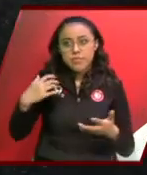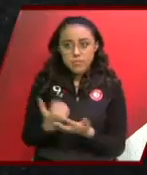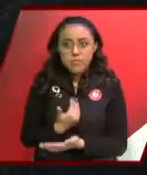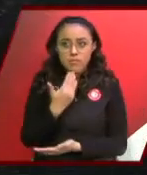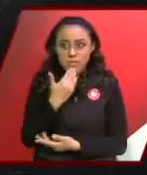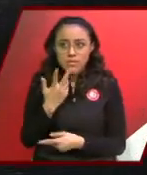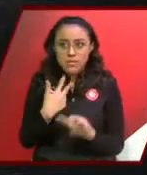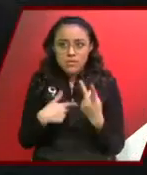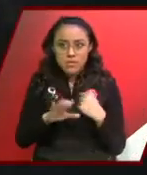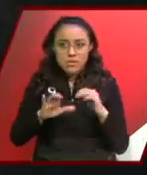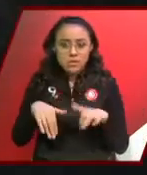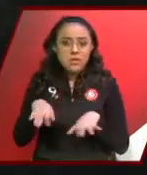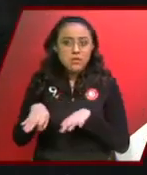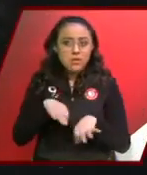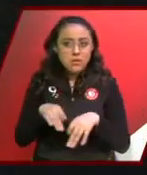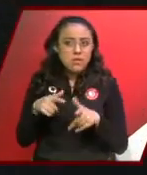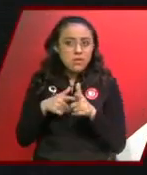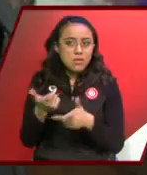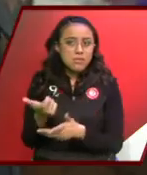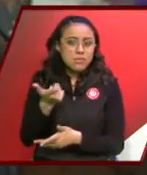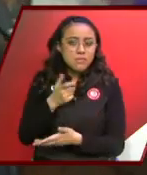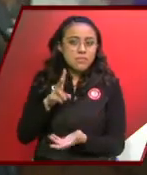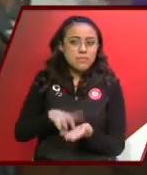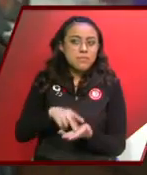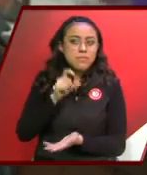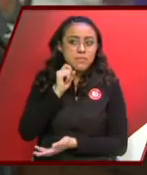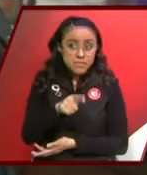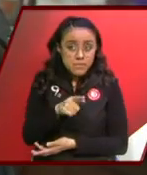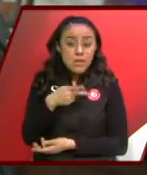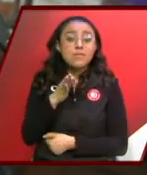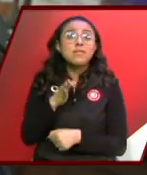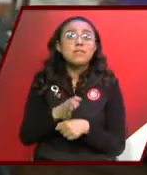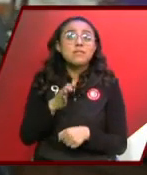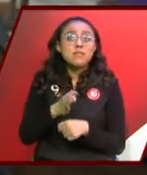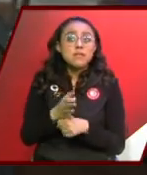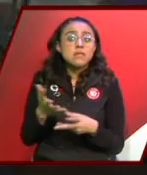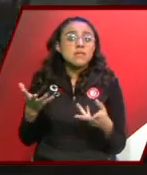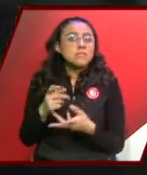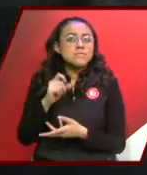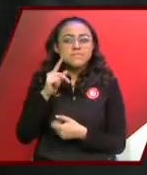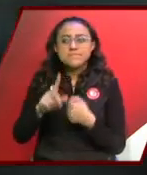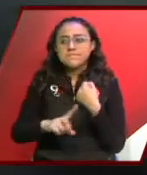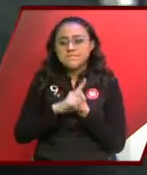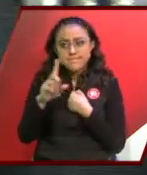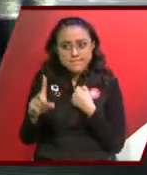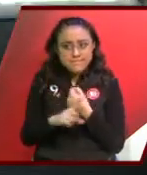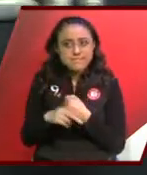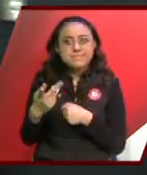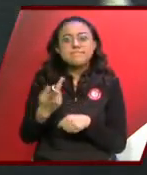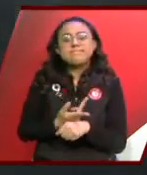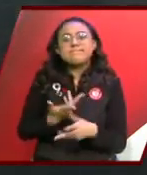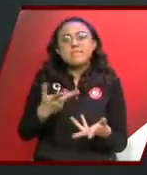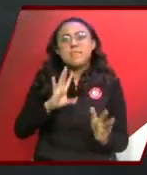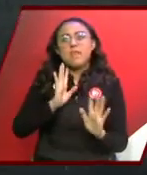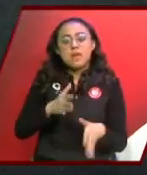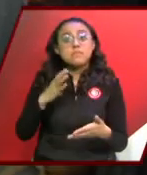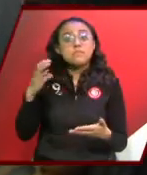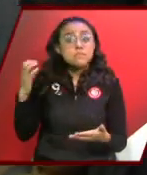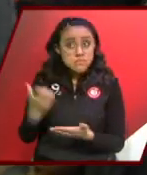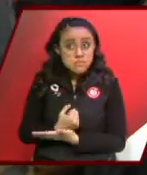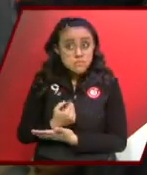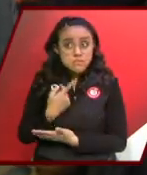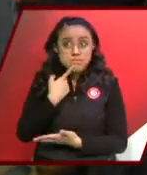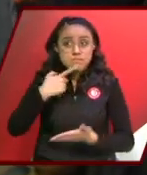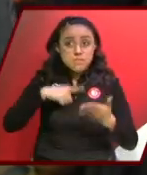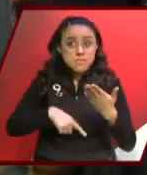y le regresaron su cargo y sueldo. Actualmente presenta el mismo problema, sin embargo ya ganó la demanda y